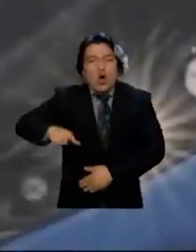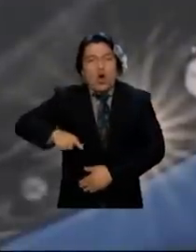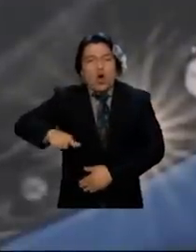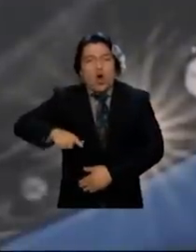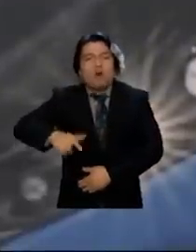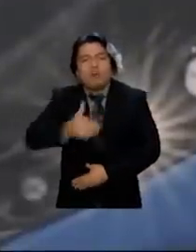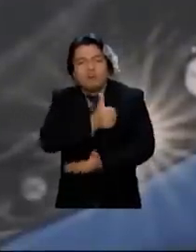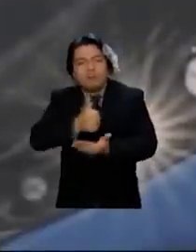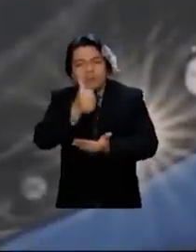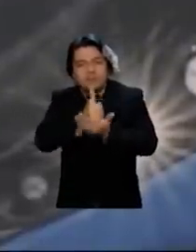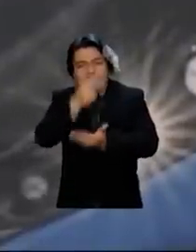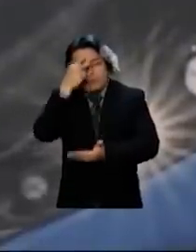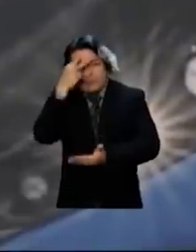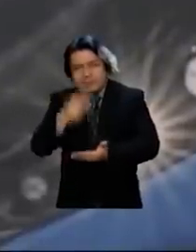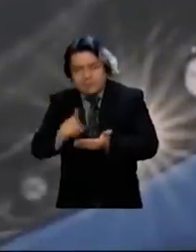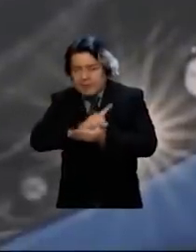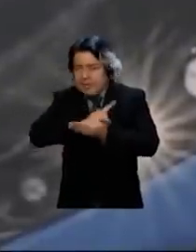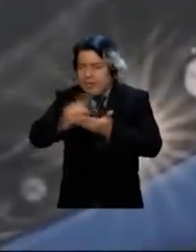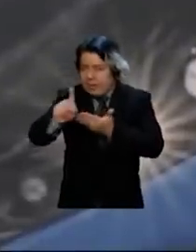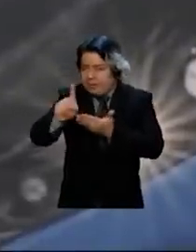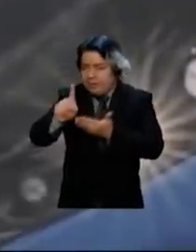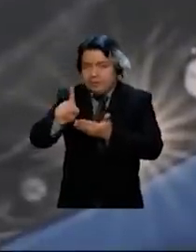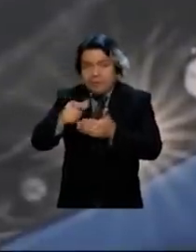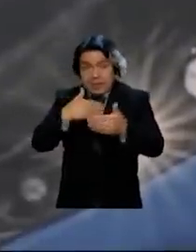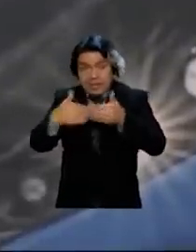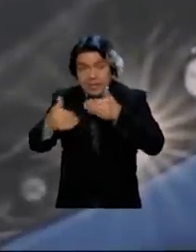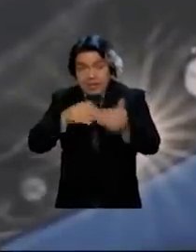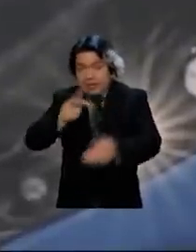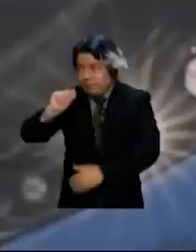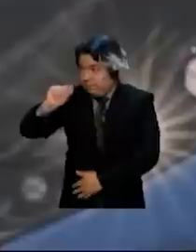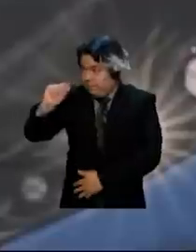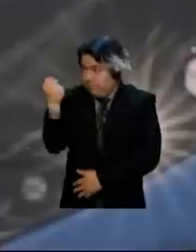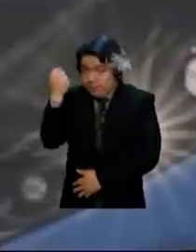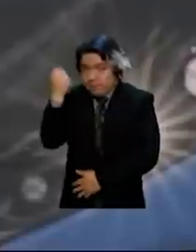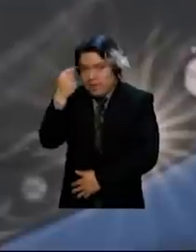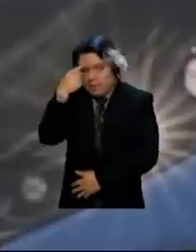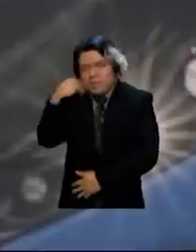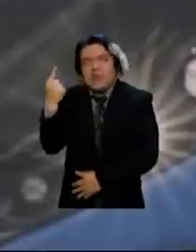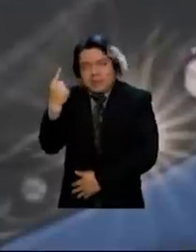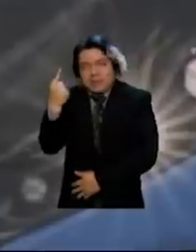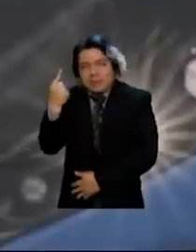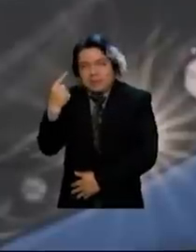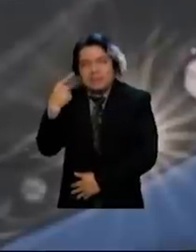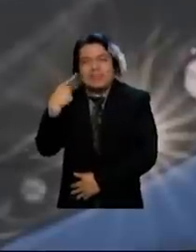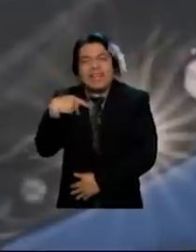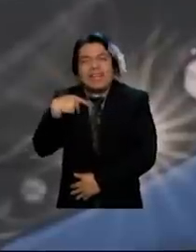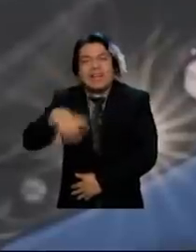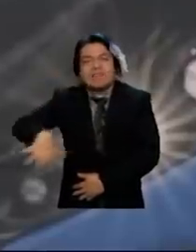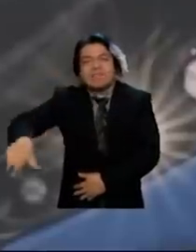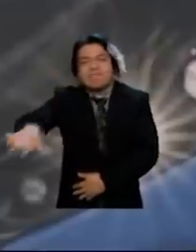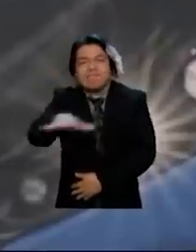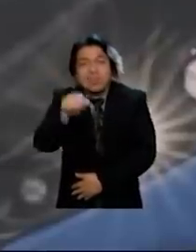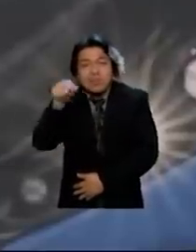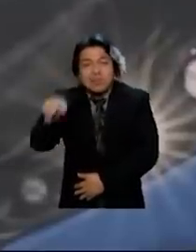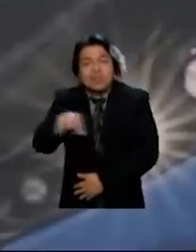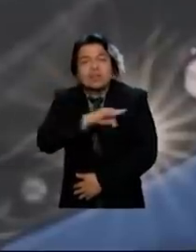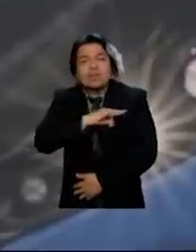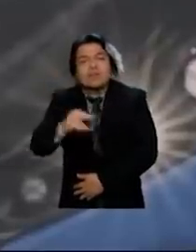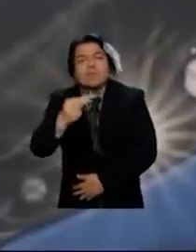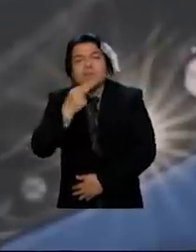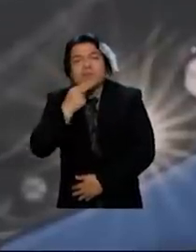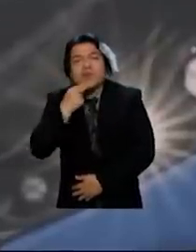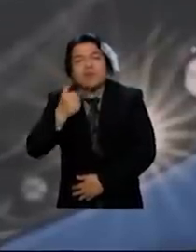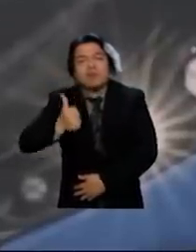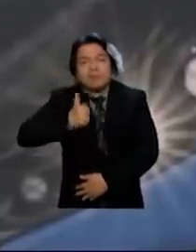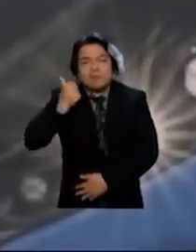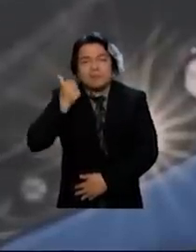ciudad. Innovación tecnológica para beneficio de los habitantes de la ciudad.